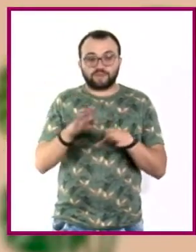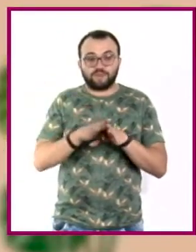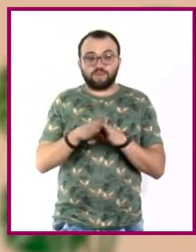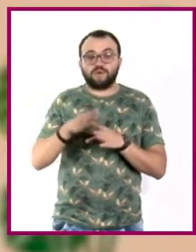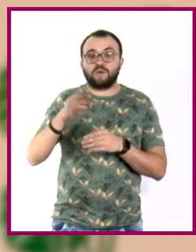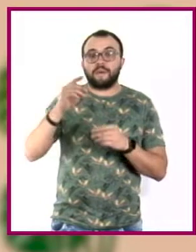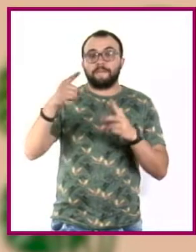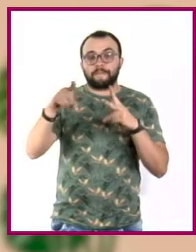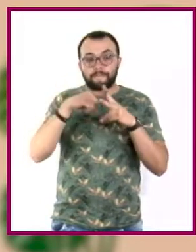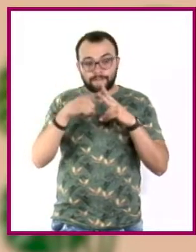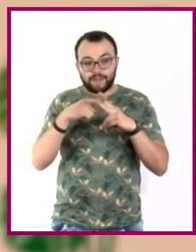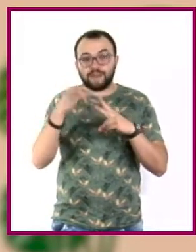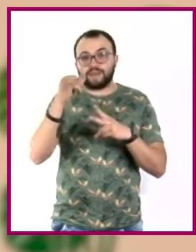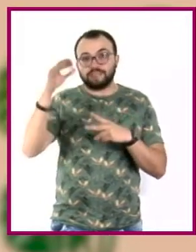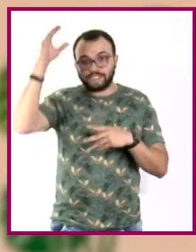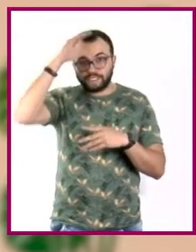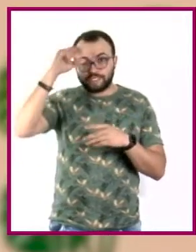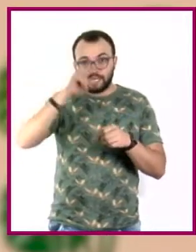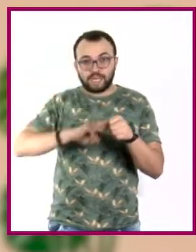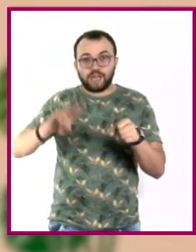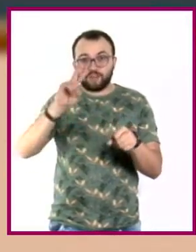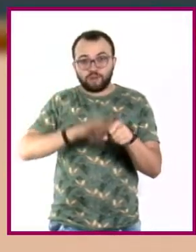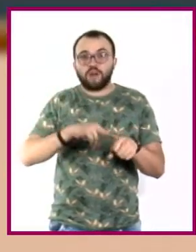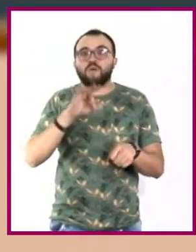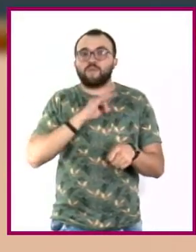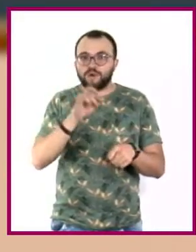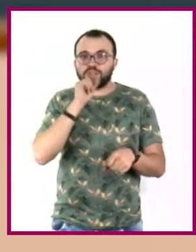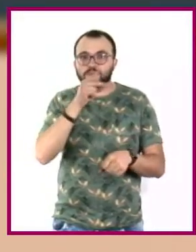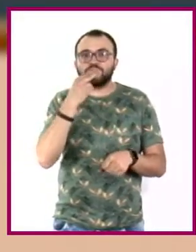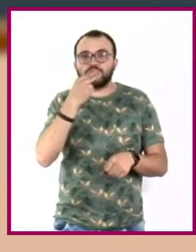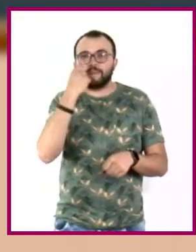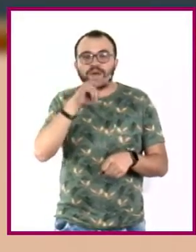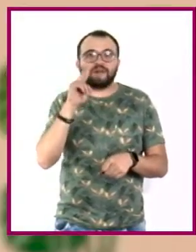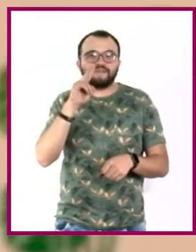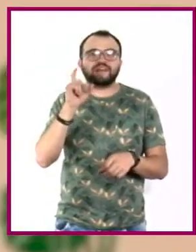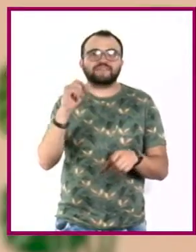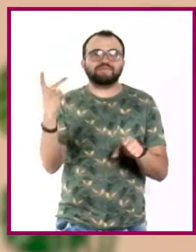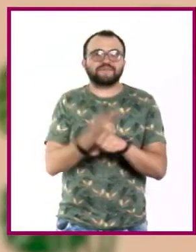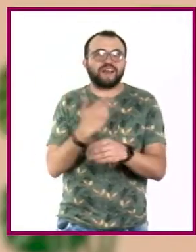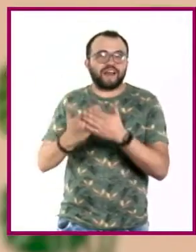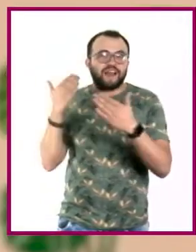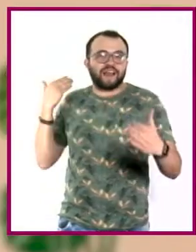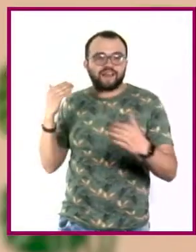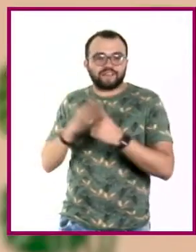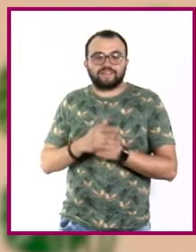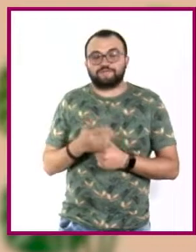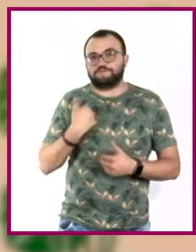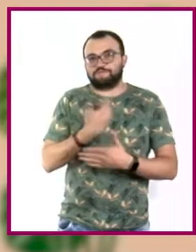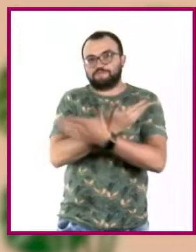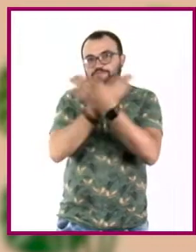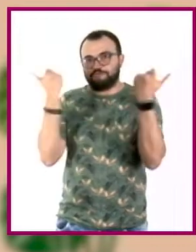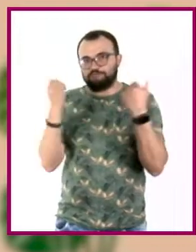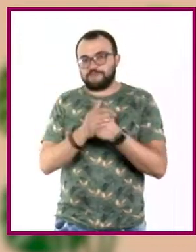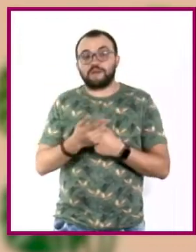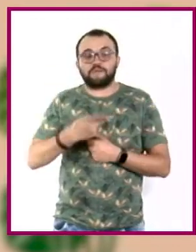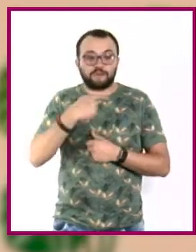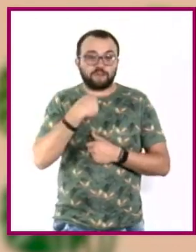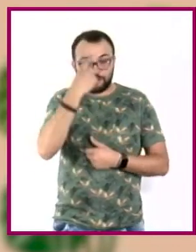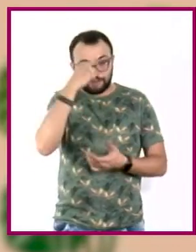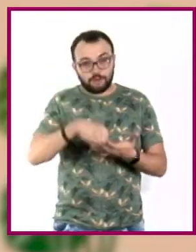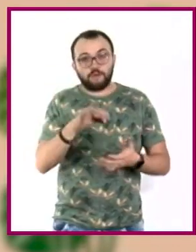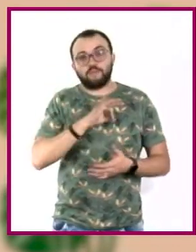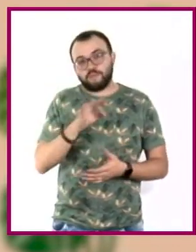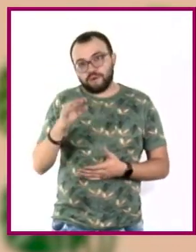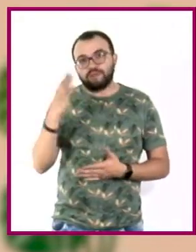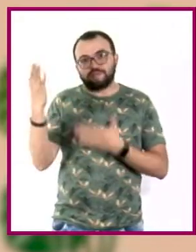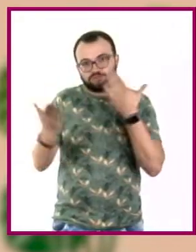naturales también se pueden usar para mirar el pasado. A ver, ¿cómo está eso? No tengo idea, pero creo que podríamos estudiar un